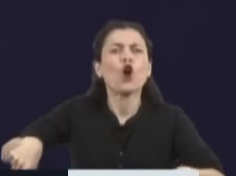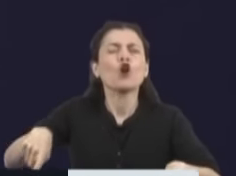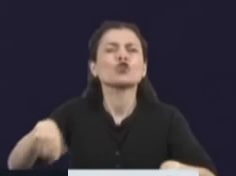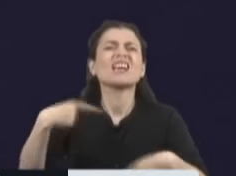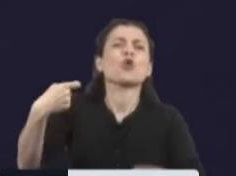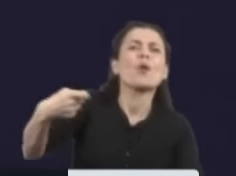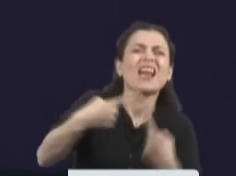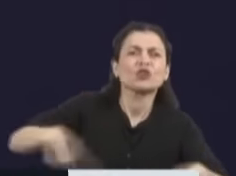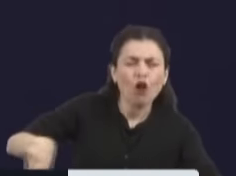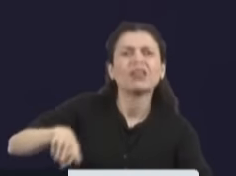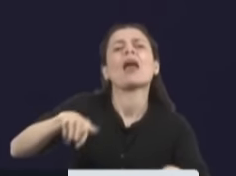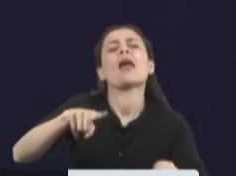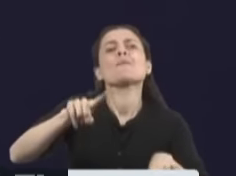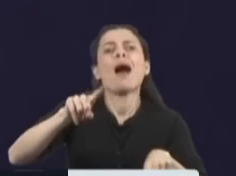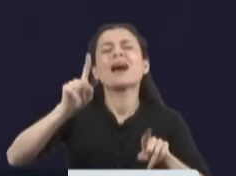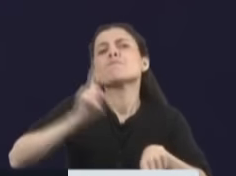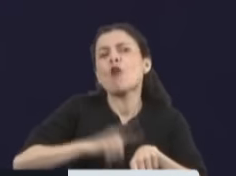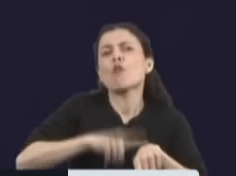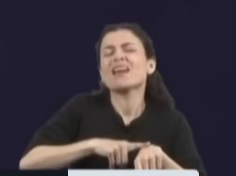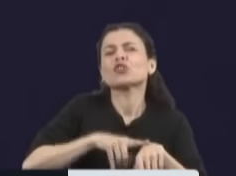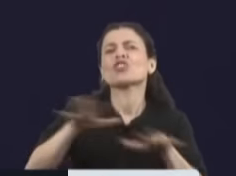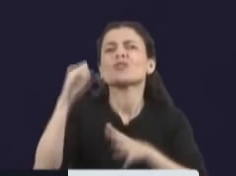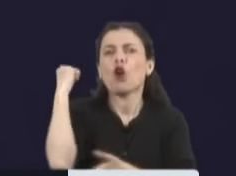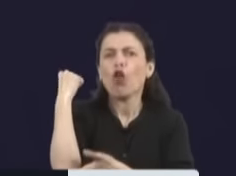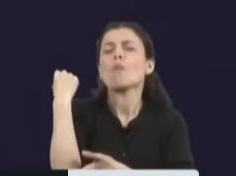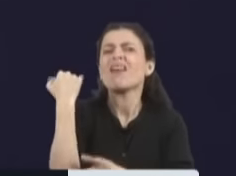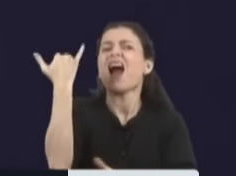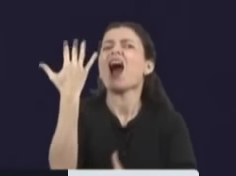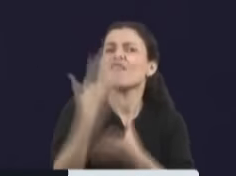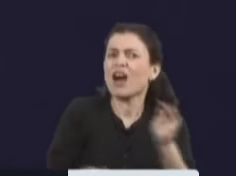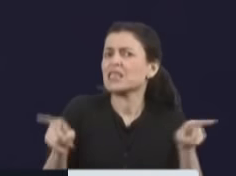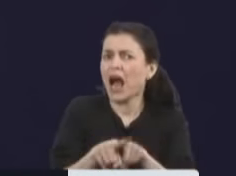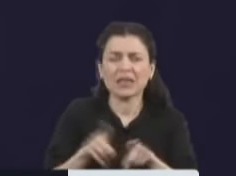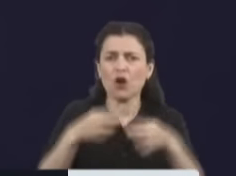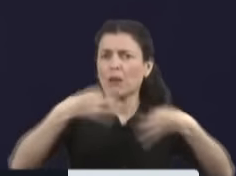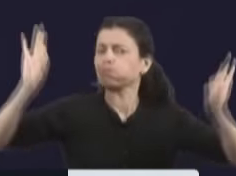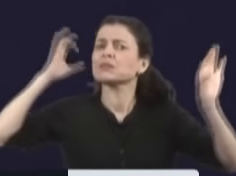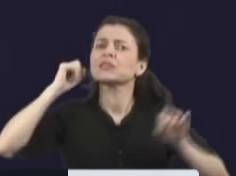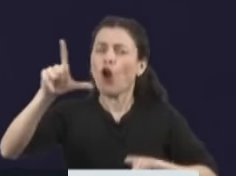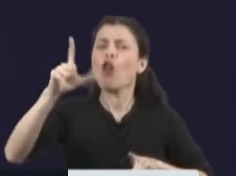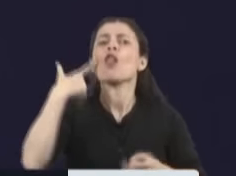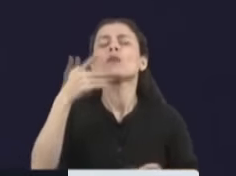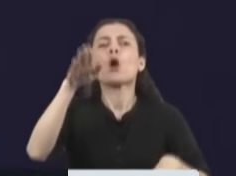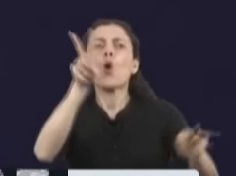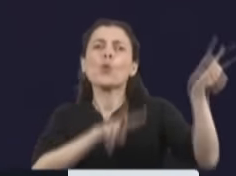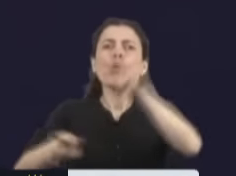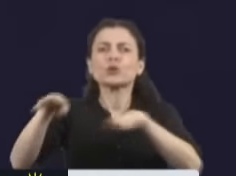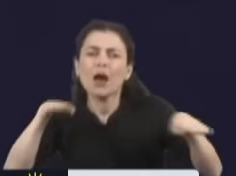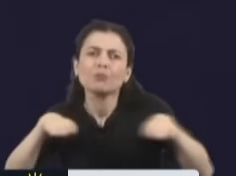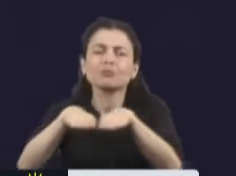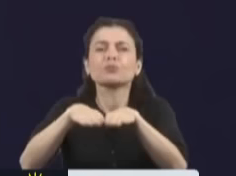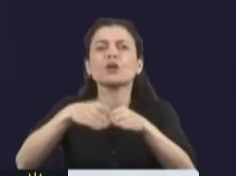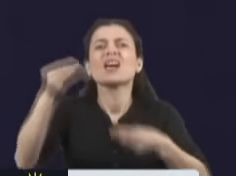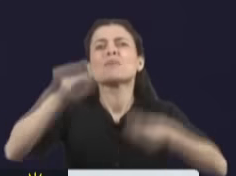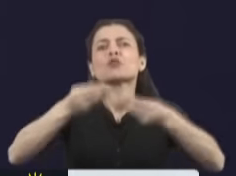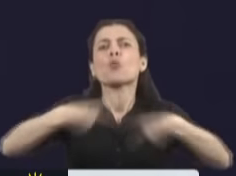así que bueno una muestra más de que en esta Argentina el equilibrio de las cuentas públicas es como ya dijo el